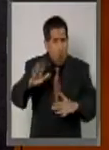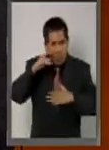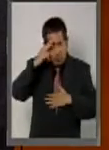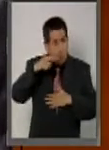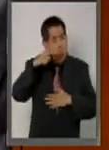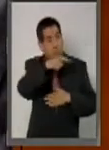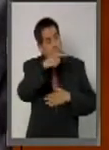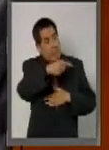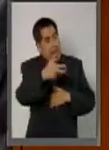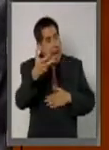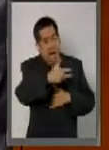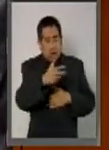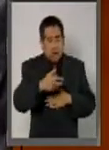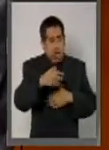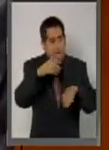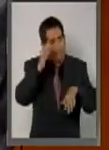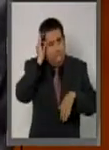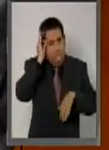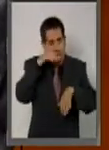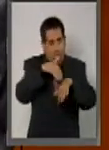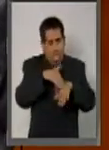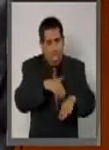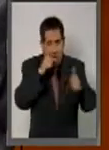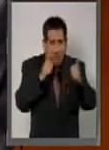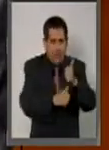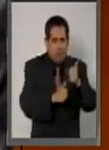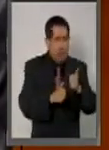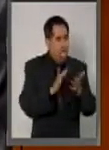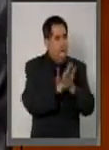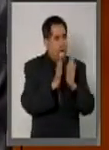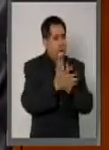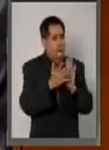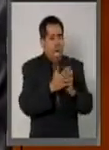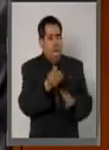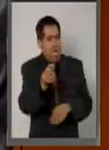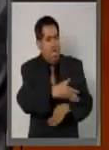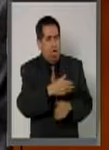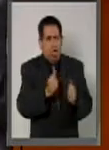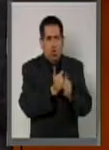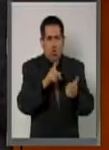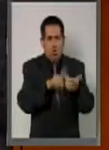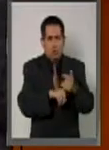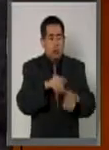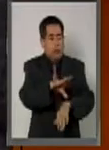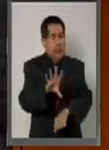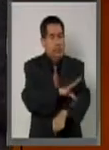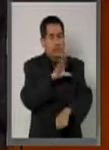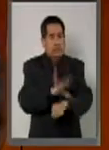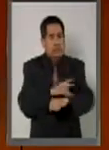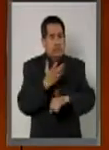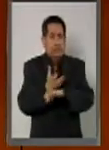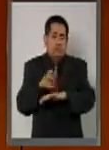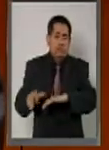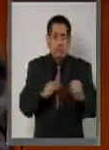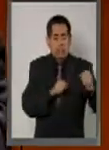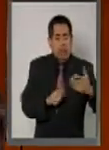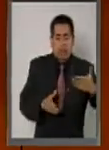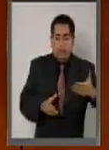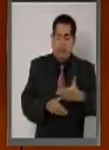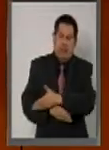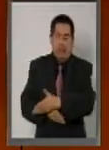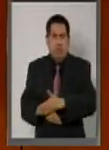tomó de servirle de alcahuete a los intereses eléctricos de los Estados Unidos para penetrar en